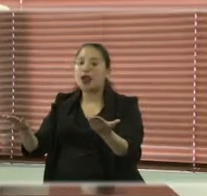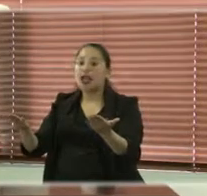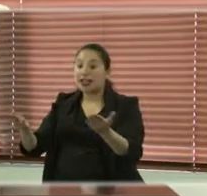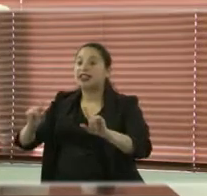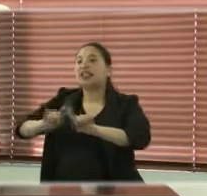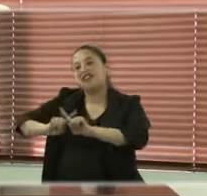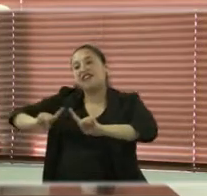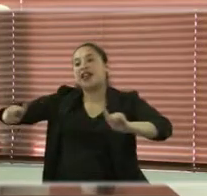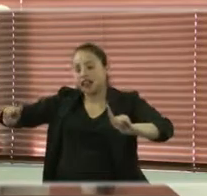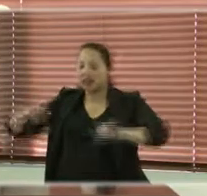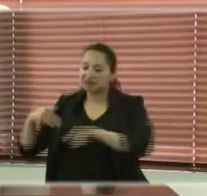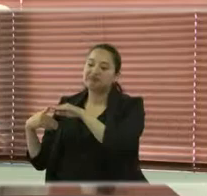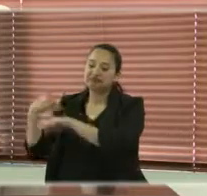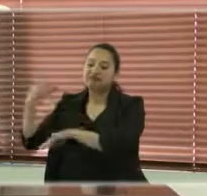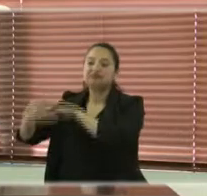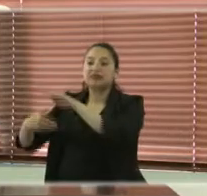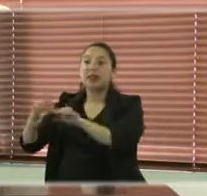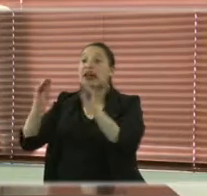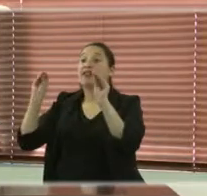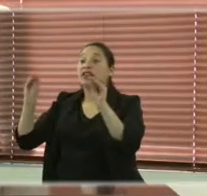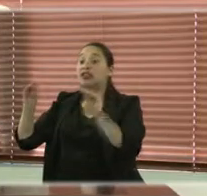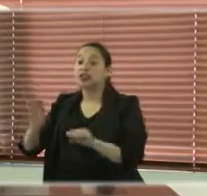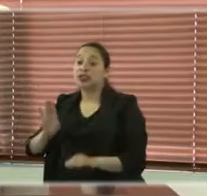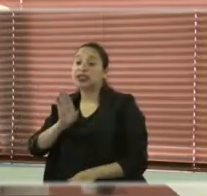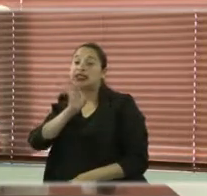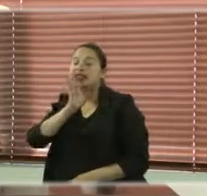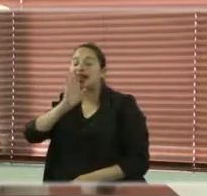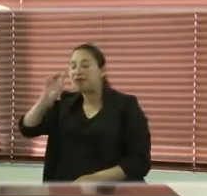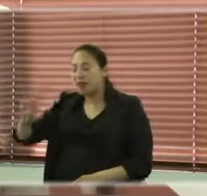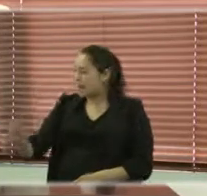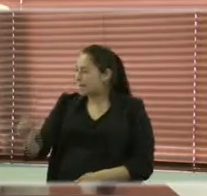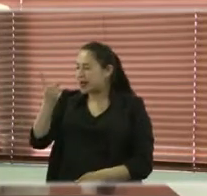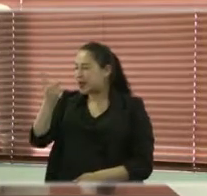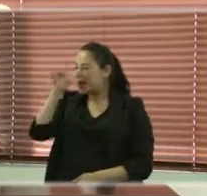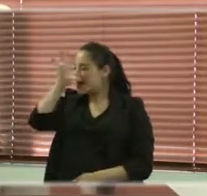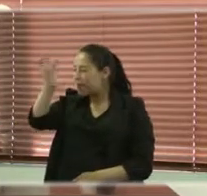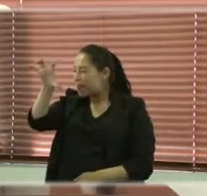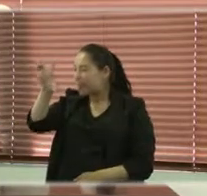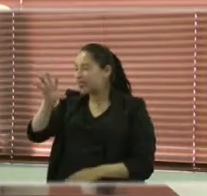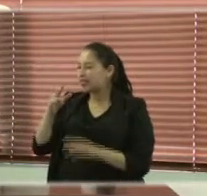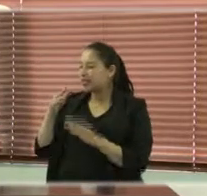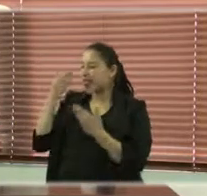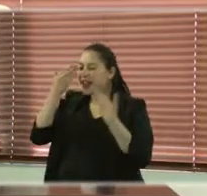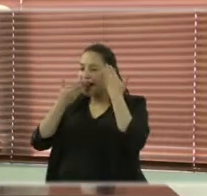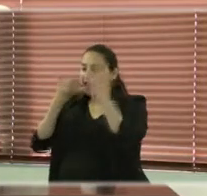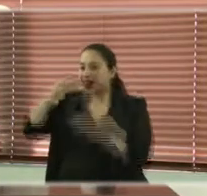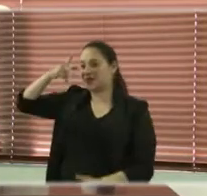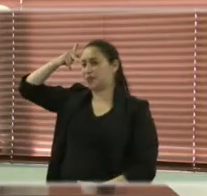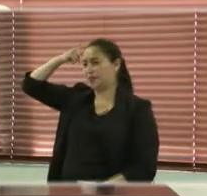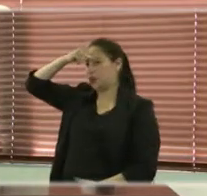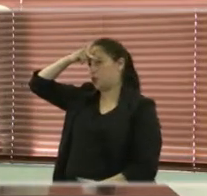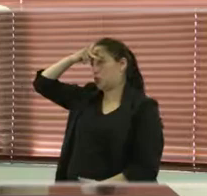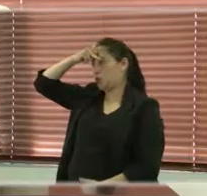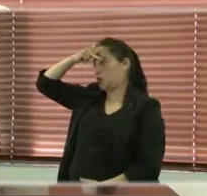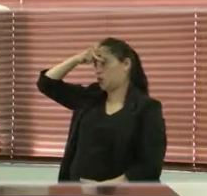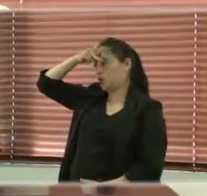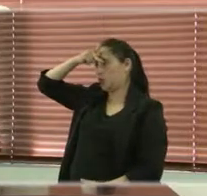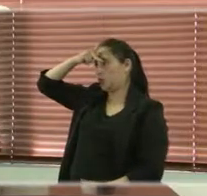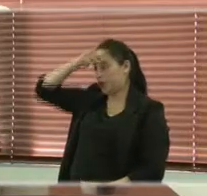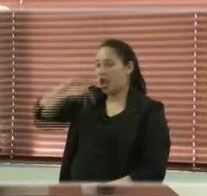porque creo que Perú fue el primer país latino en ser examinado y después de su examen